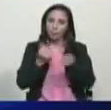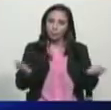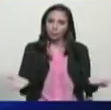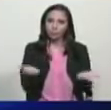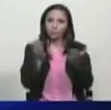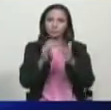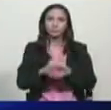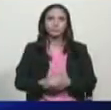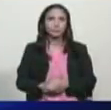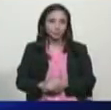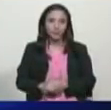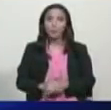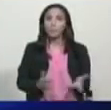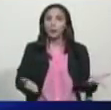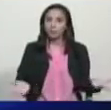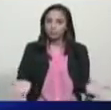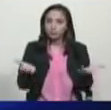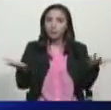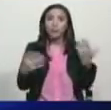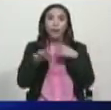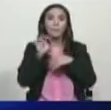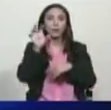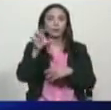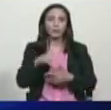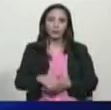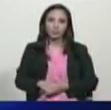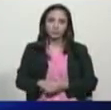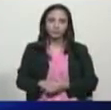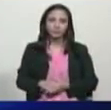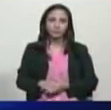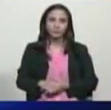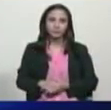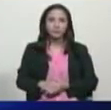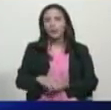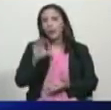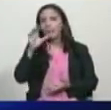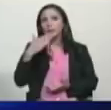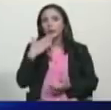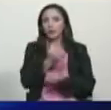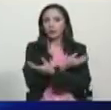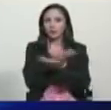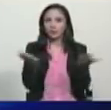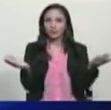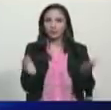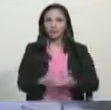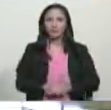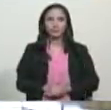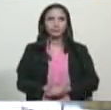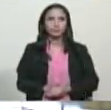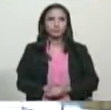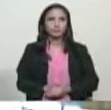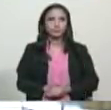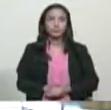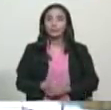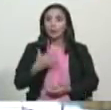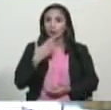amor para tener patria, patria, patria humana. Gracias. Muchas gracias.